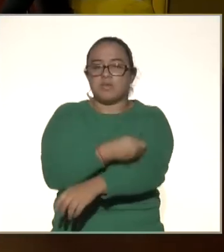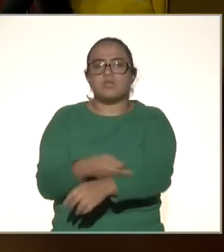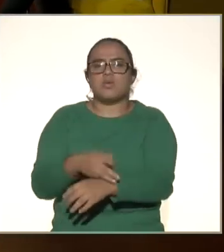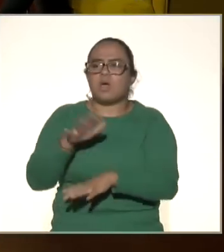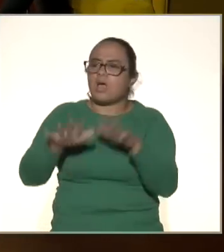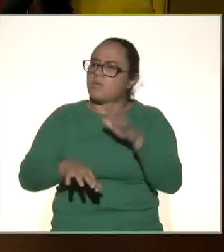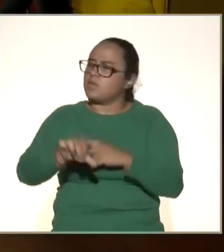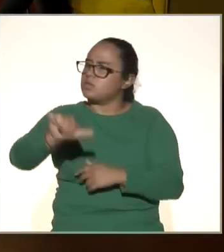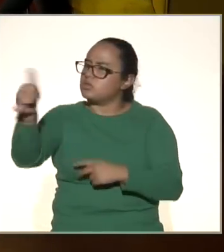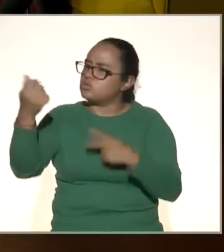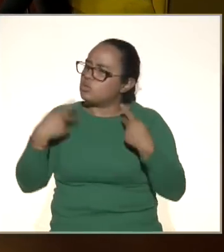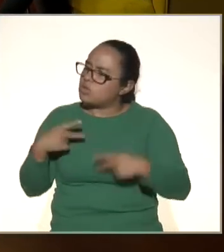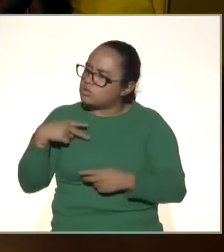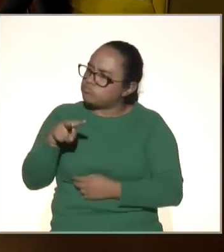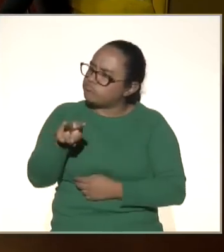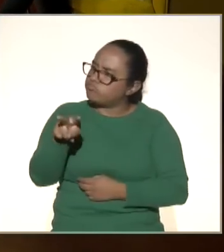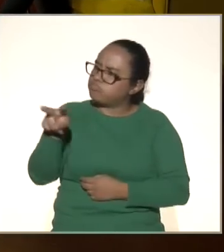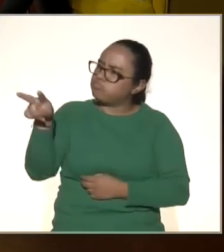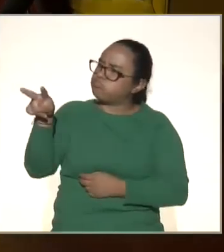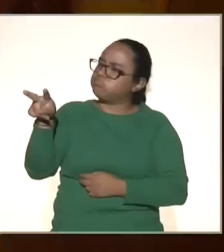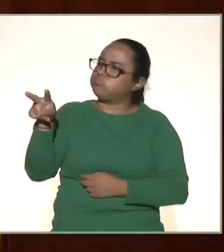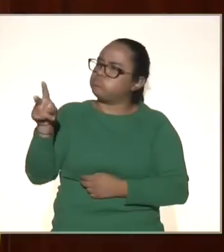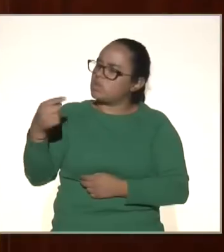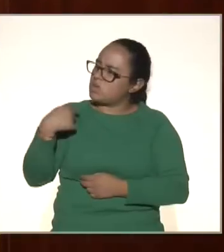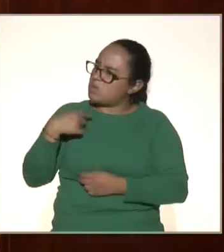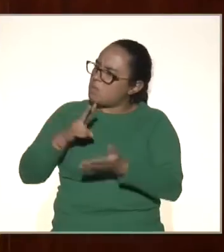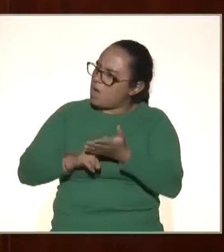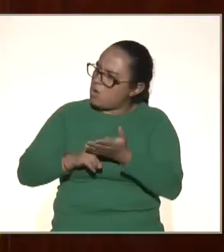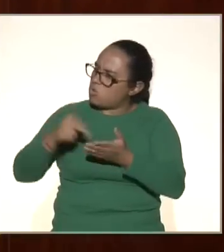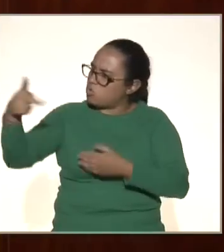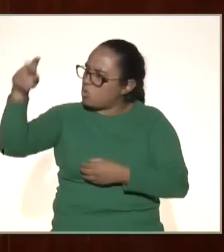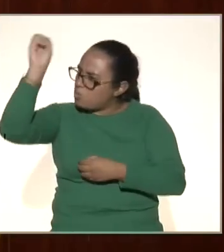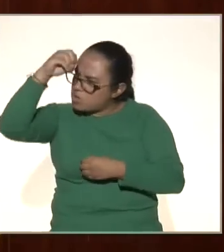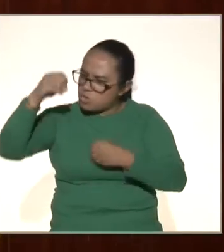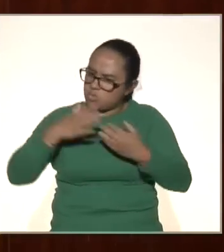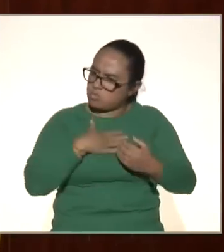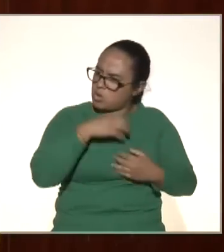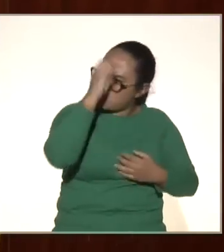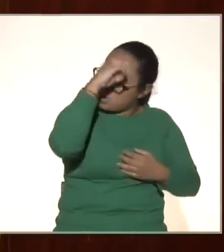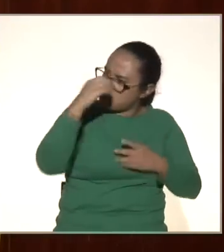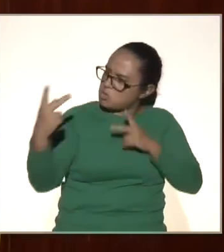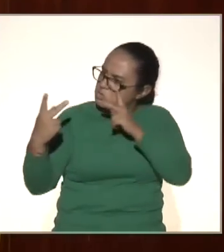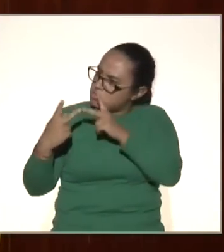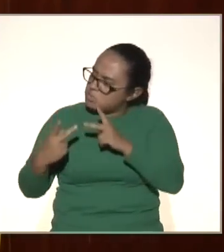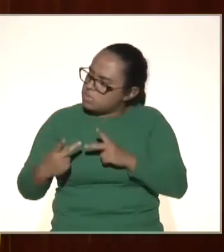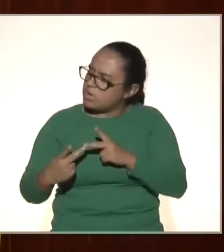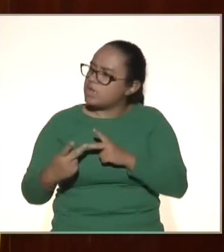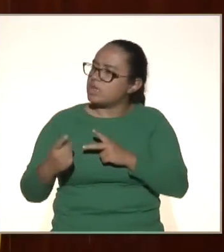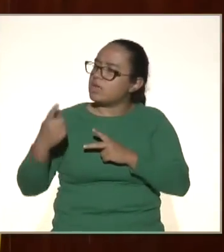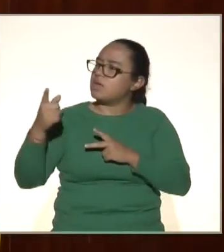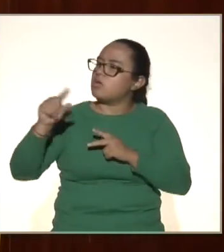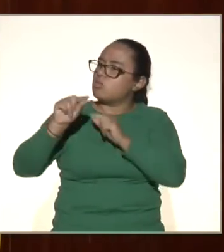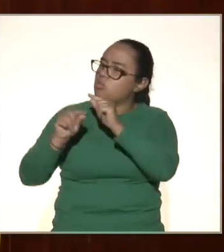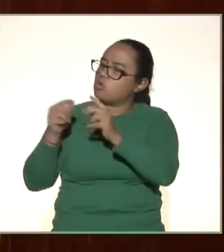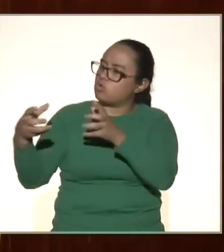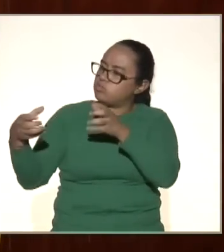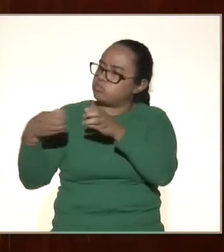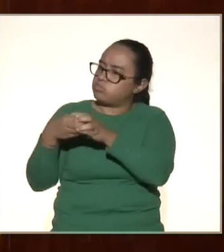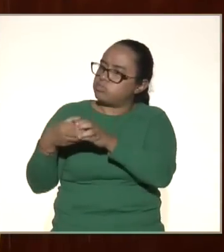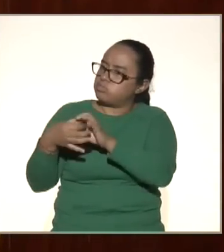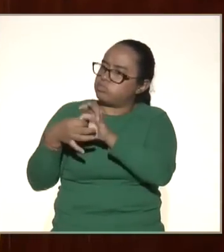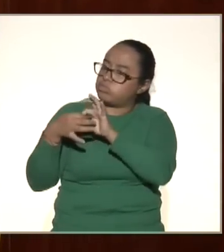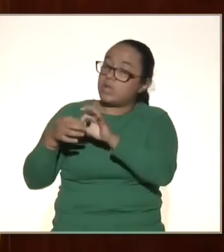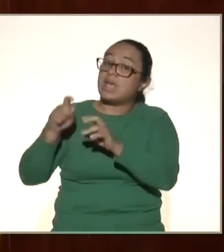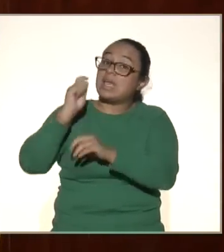en otras personas quienes son acordes a nuestros valores, a lo que es importante para nosotros y se va formando esa tribu que no necesariamente